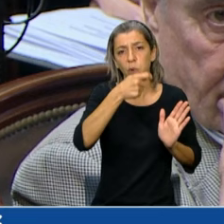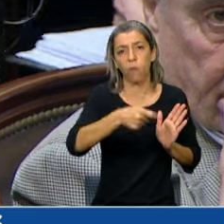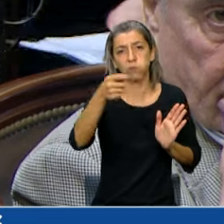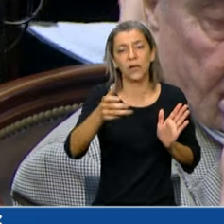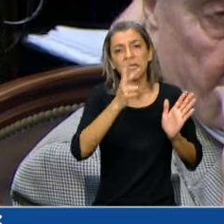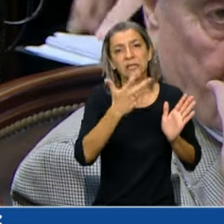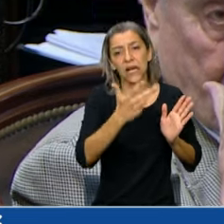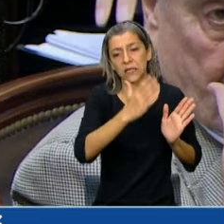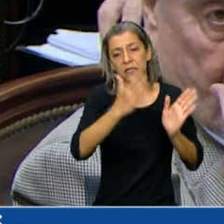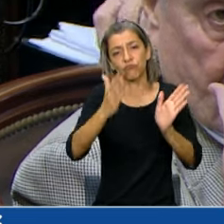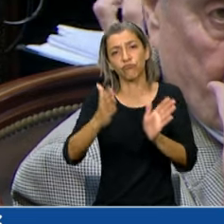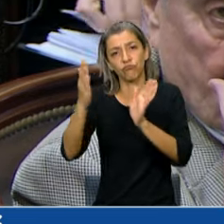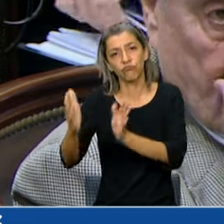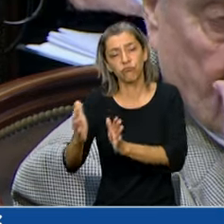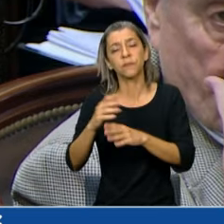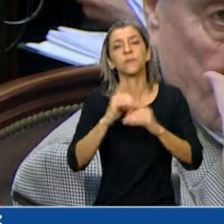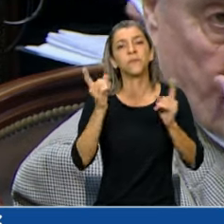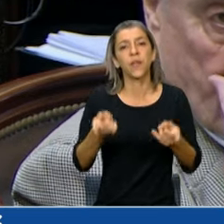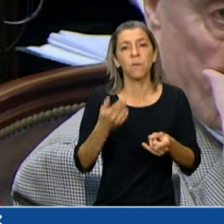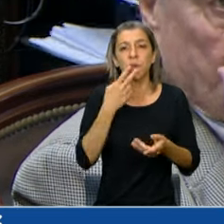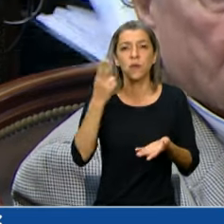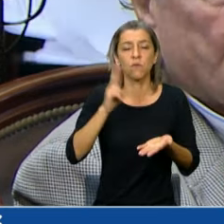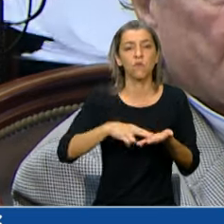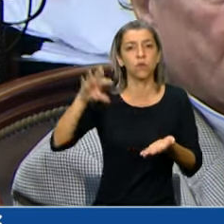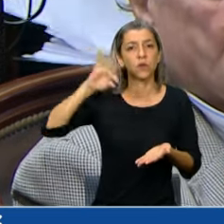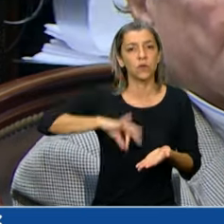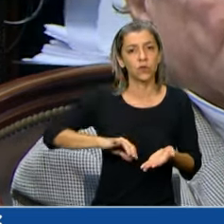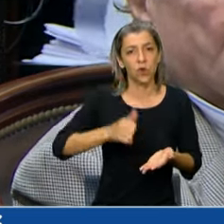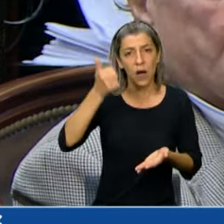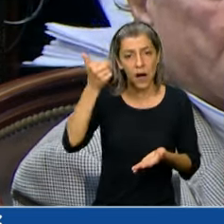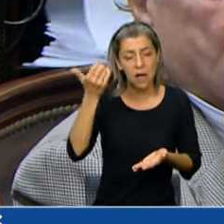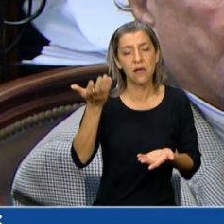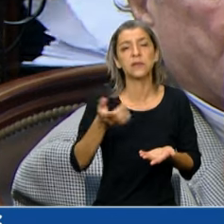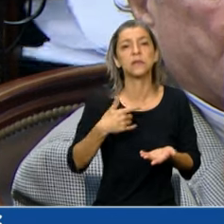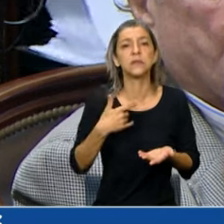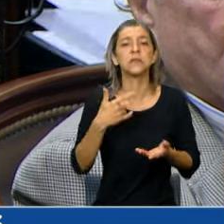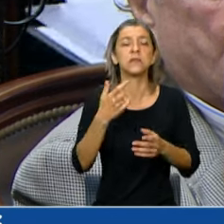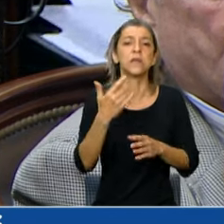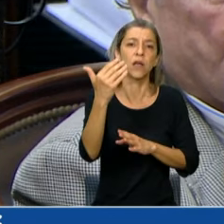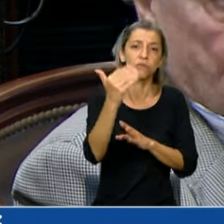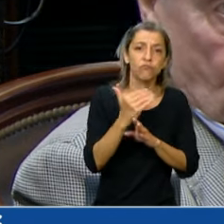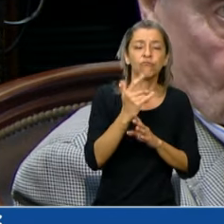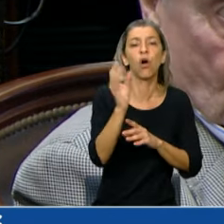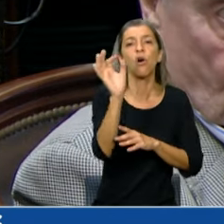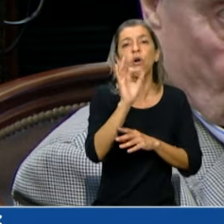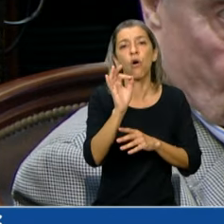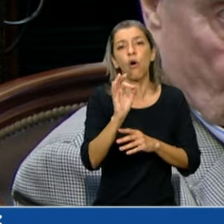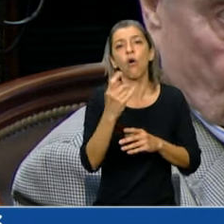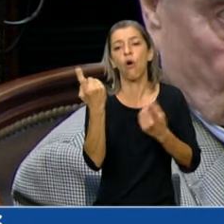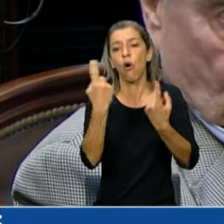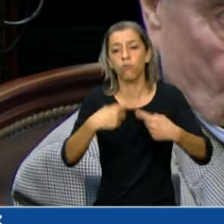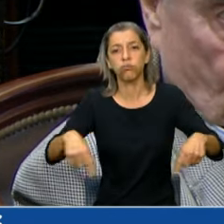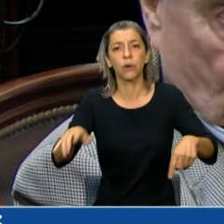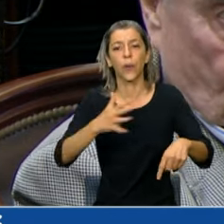amortización acelerada en el impuesto a las ganancias por las inversiones En bienes de capital equipos